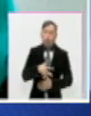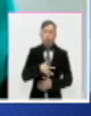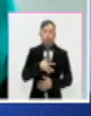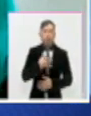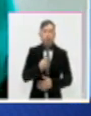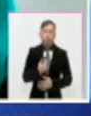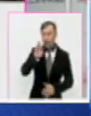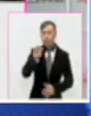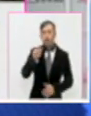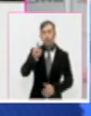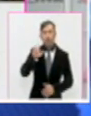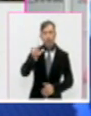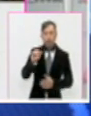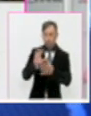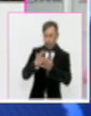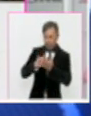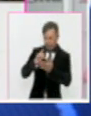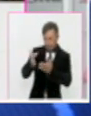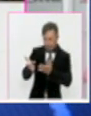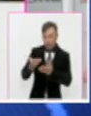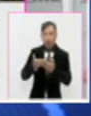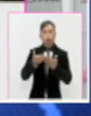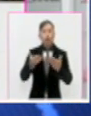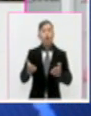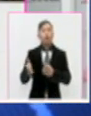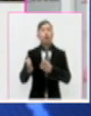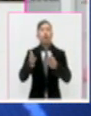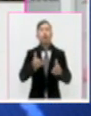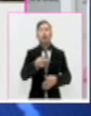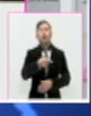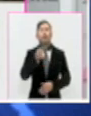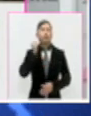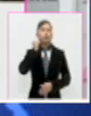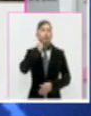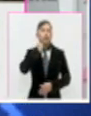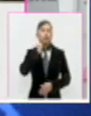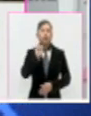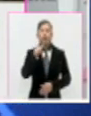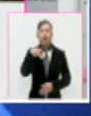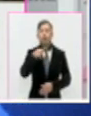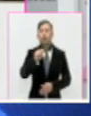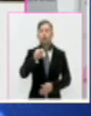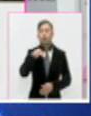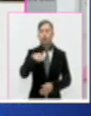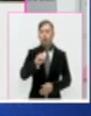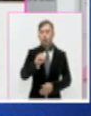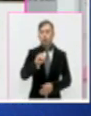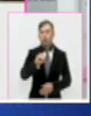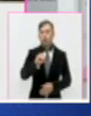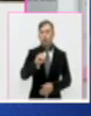Entonces, ¿qué diríamos si, por ejemplo, en el año